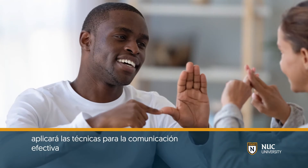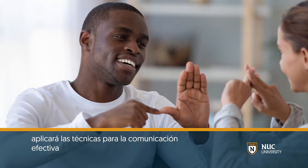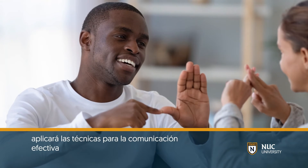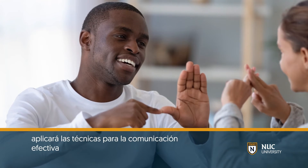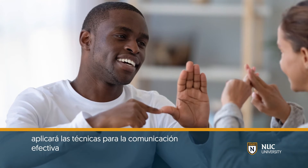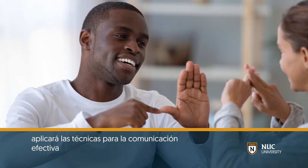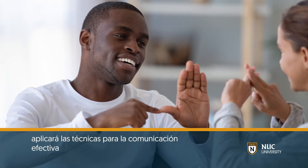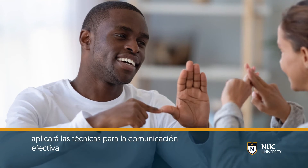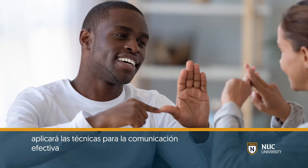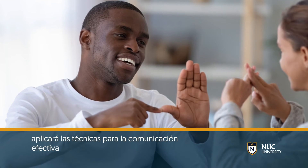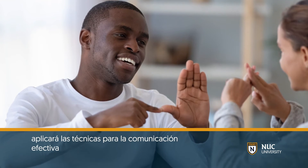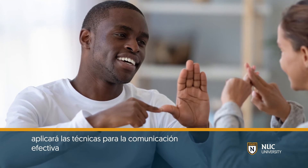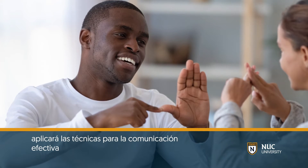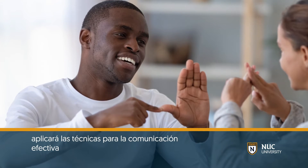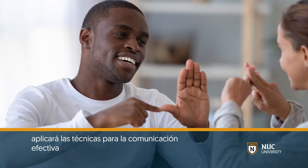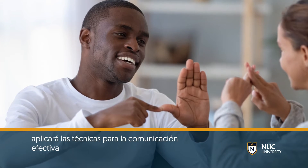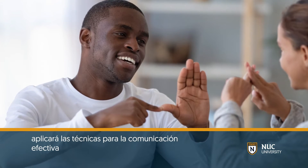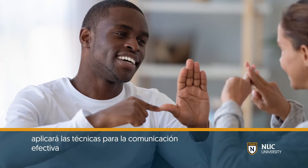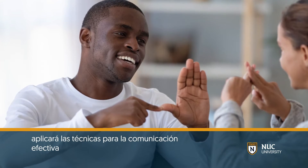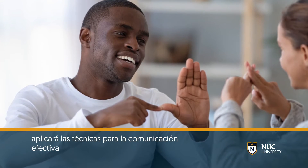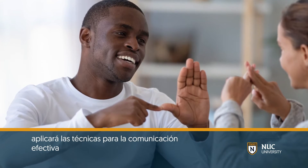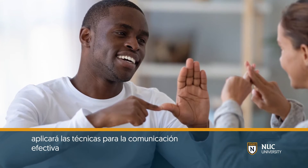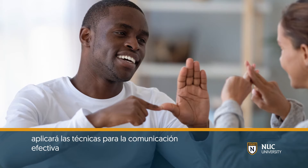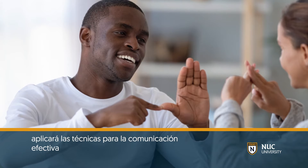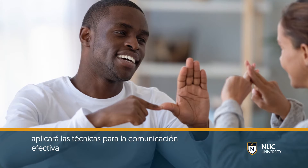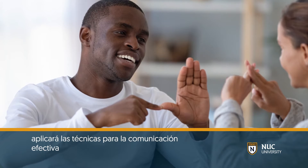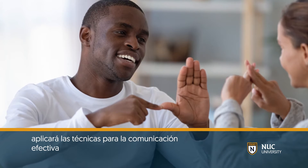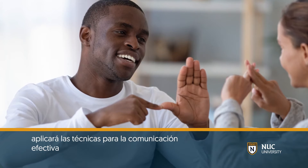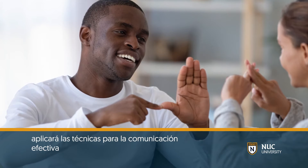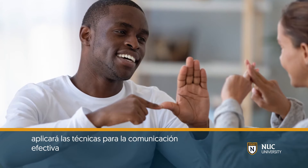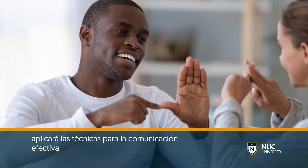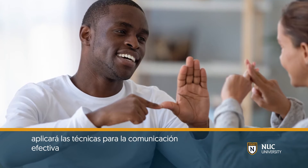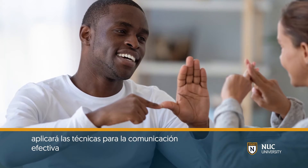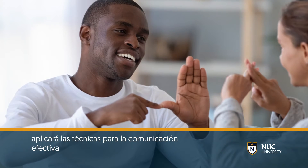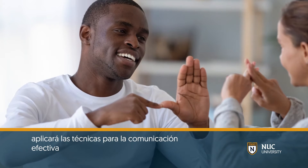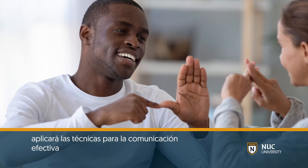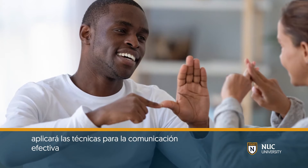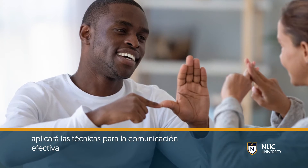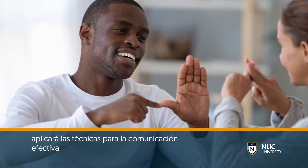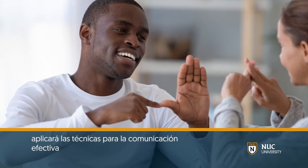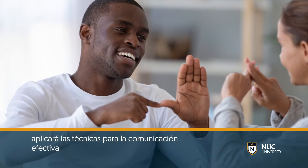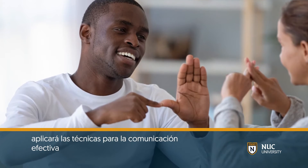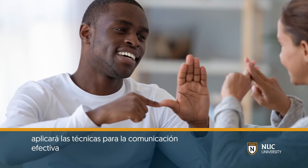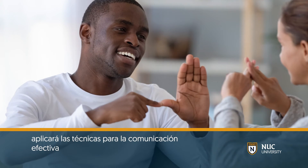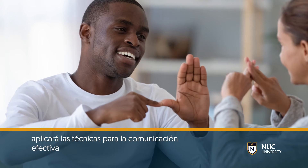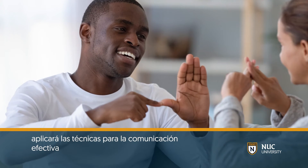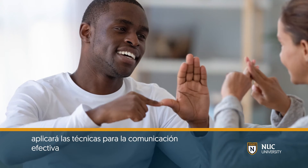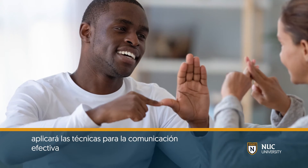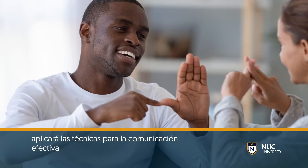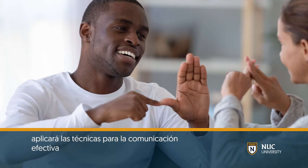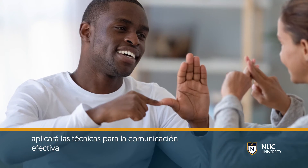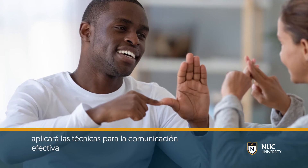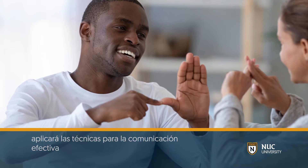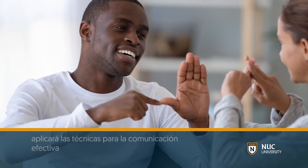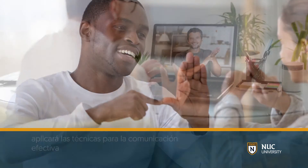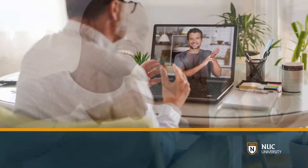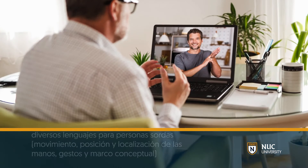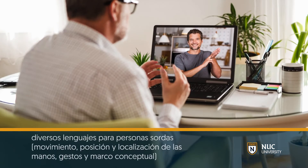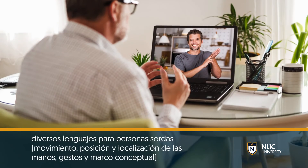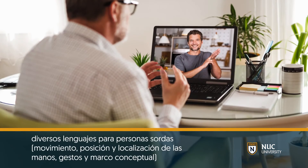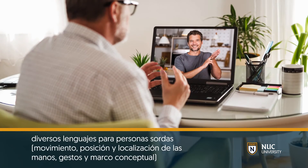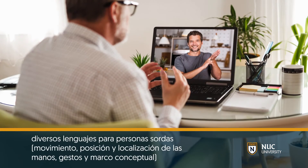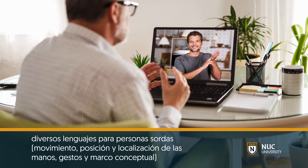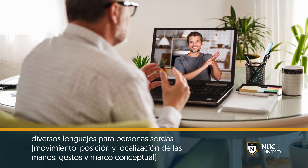Aplicará las técnicas para la comunicación efectiva y los conocimientos principales de las señas en los